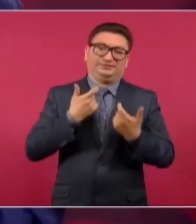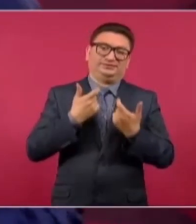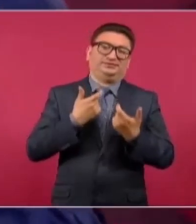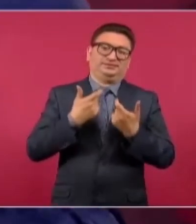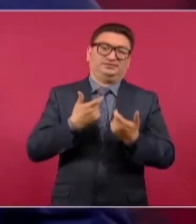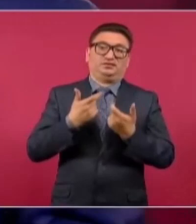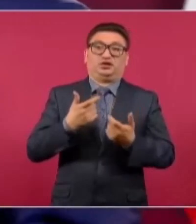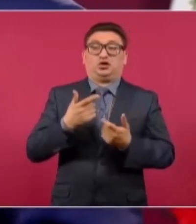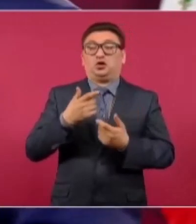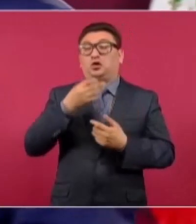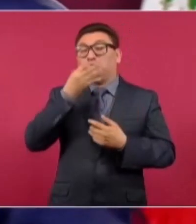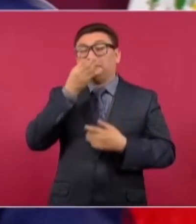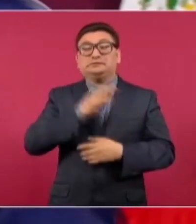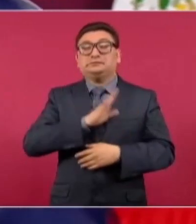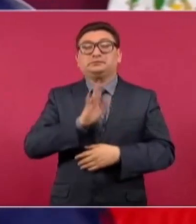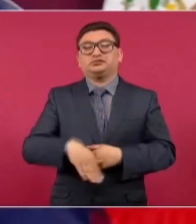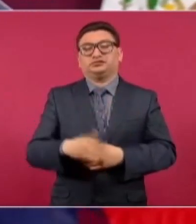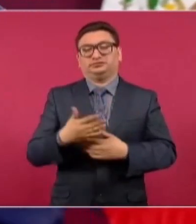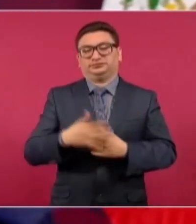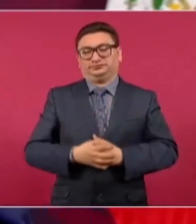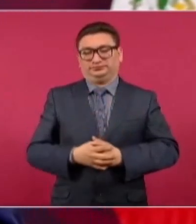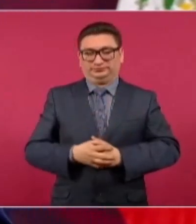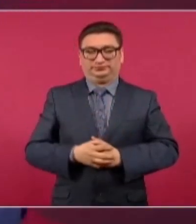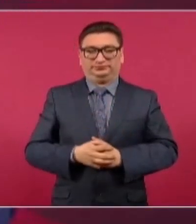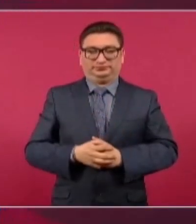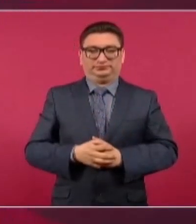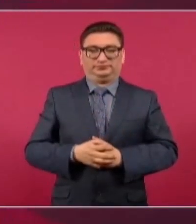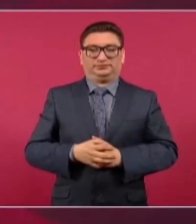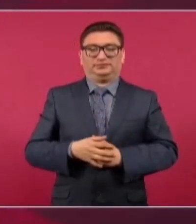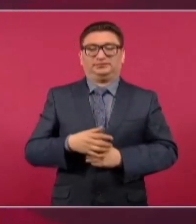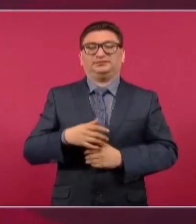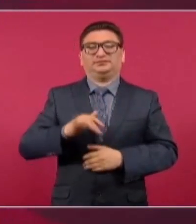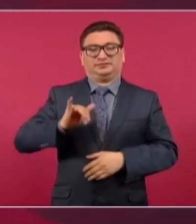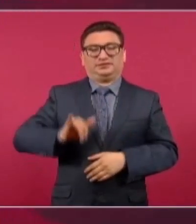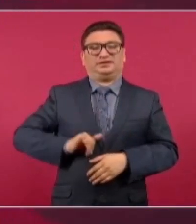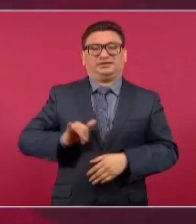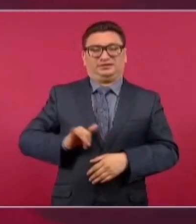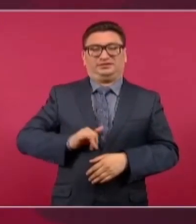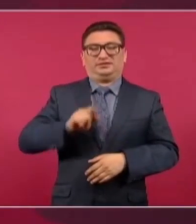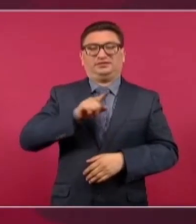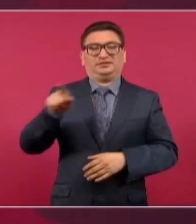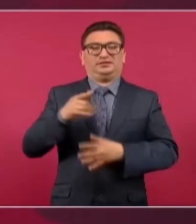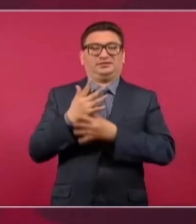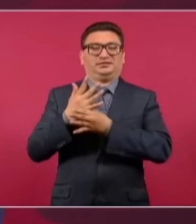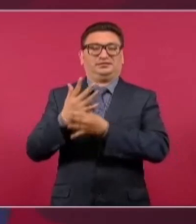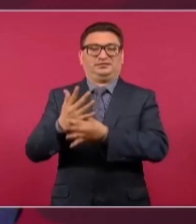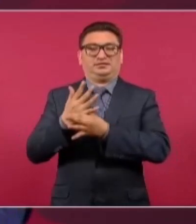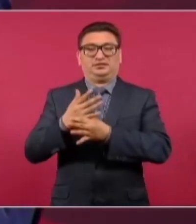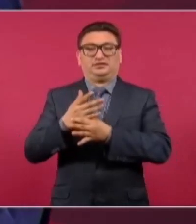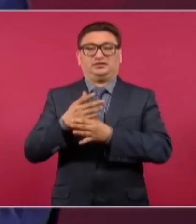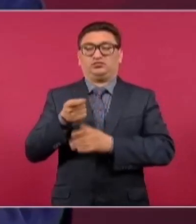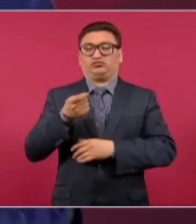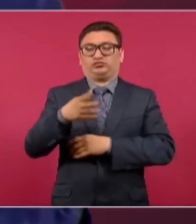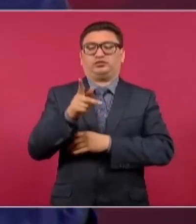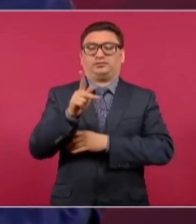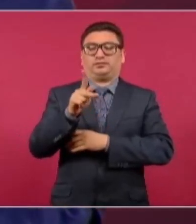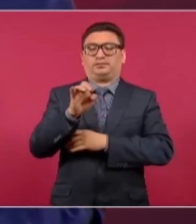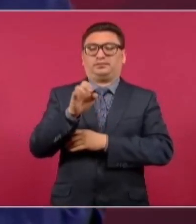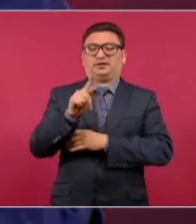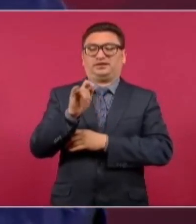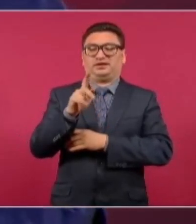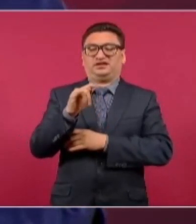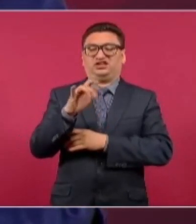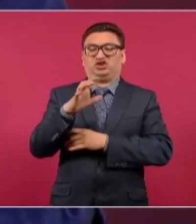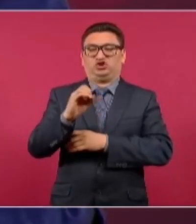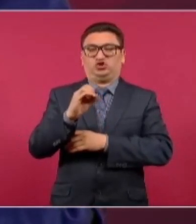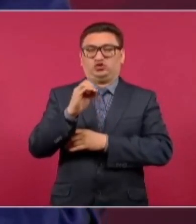O ya me van a petatear. Es interesante la expresión esa. Se petateó. O